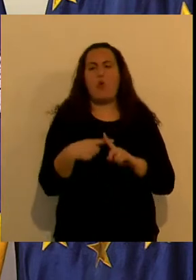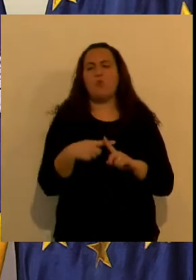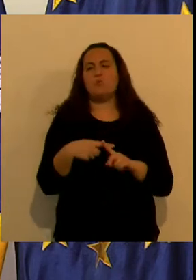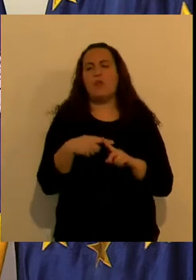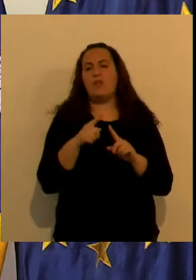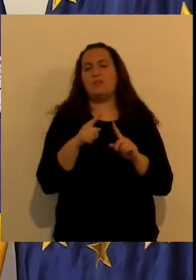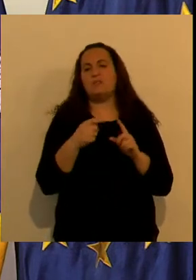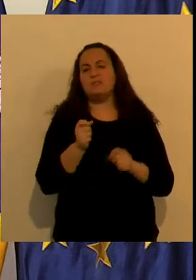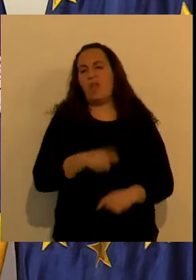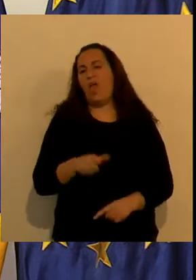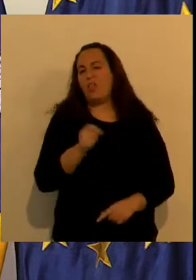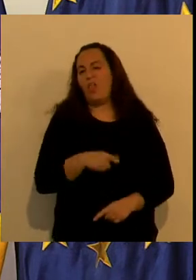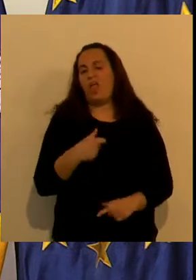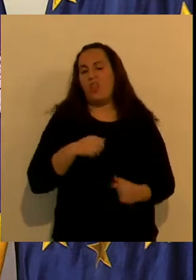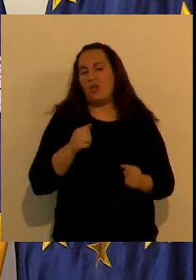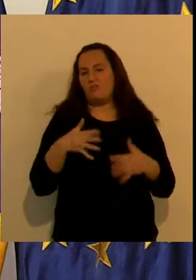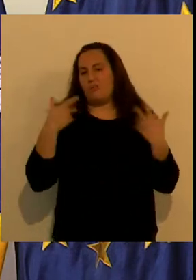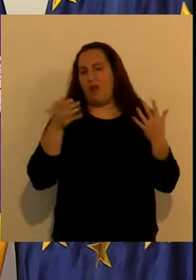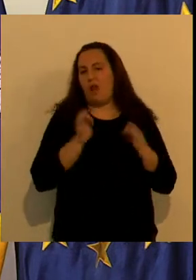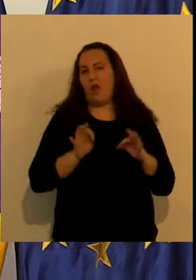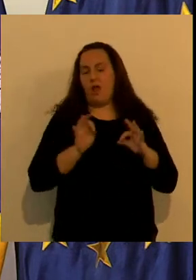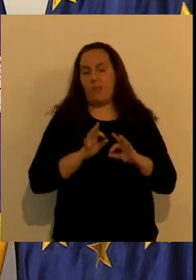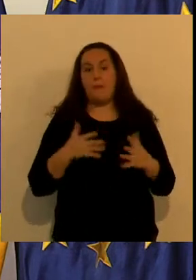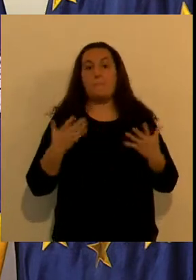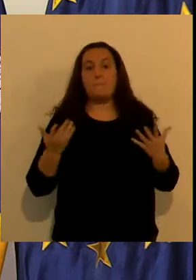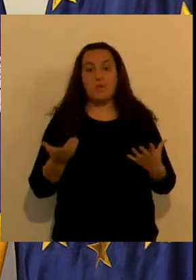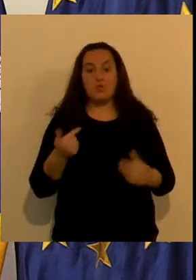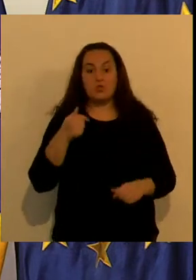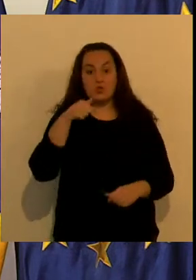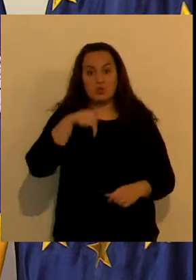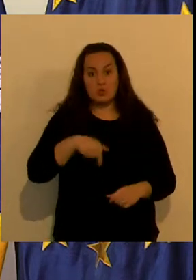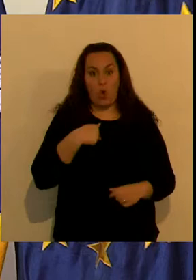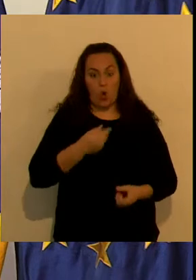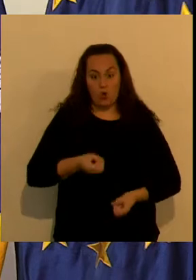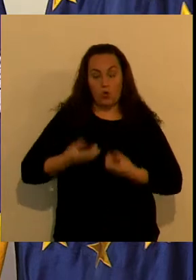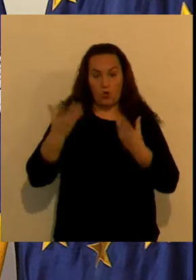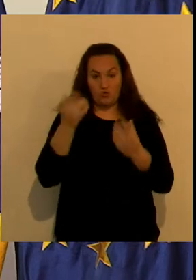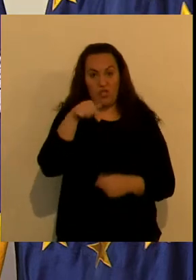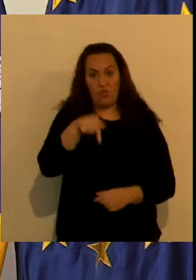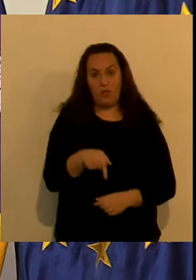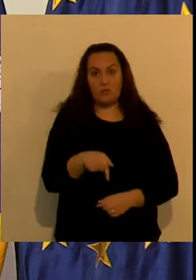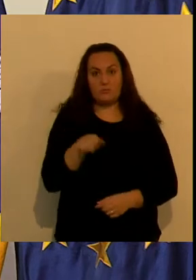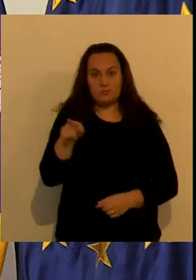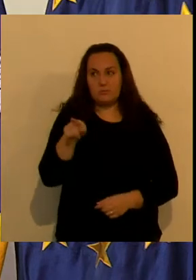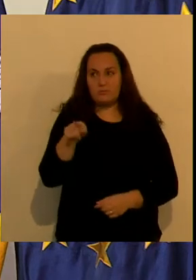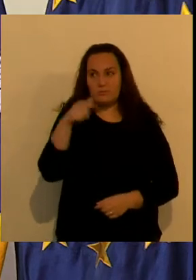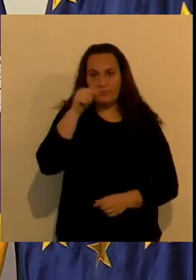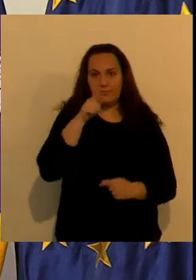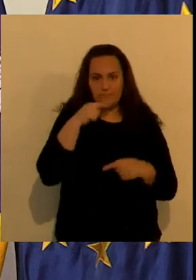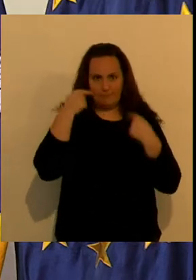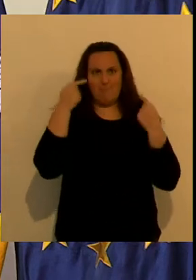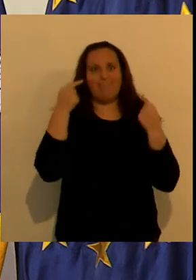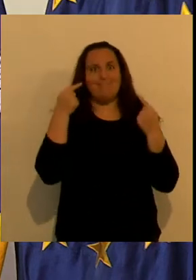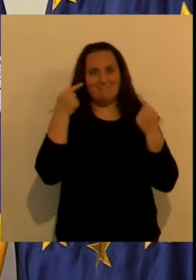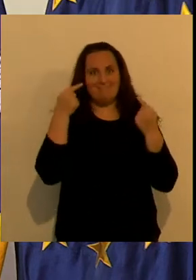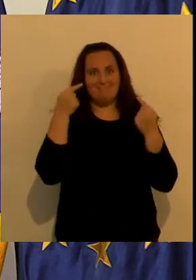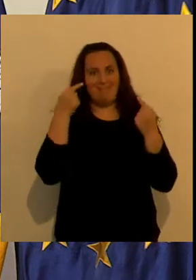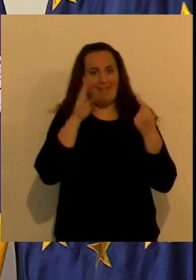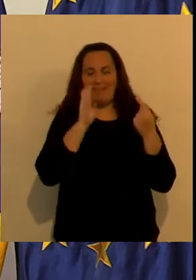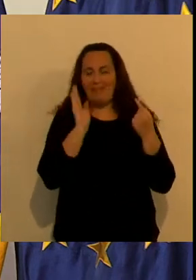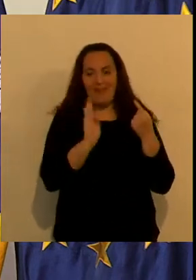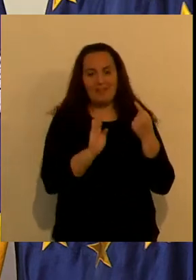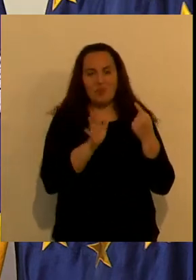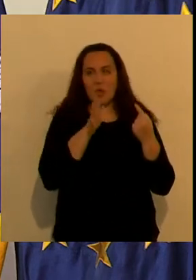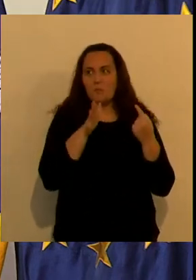que no era nada sorprendente. Pero cuando yo le conté eso, él enseguida sonrió. Porque a